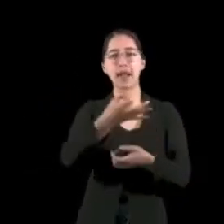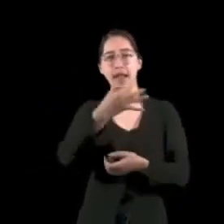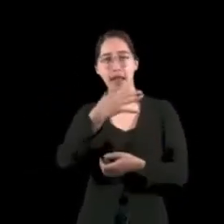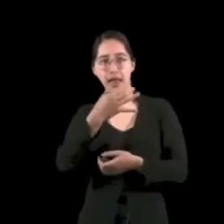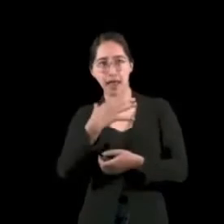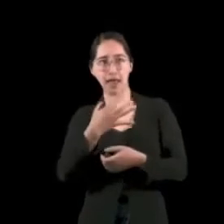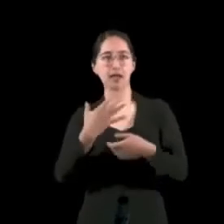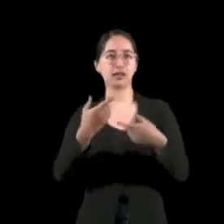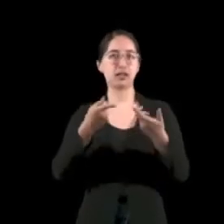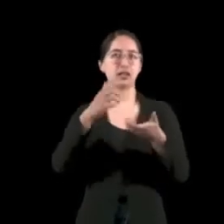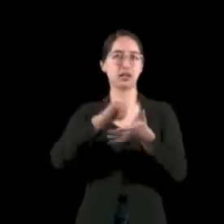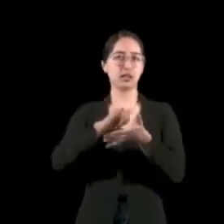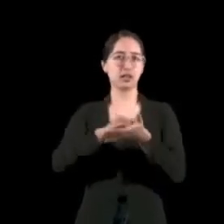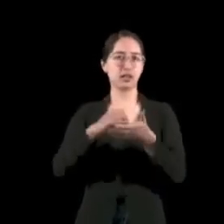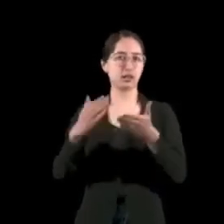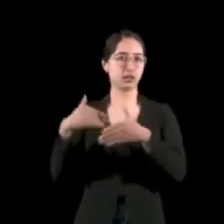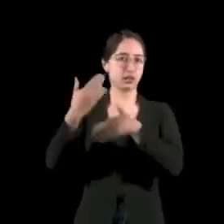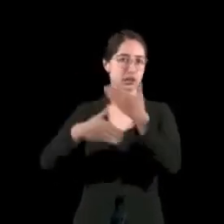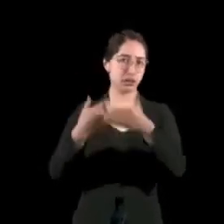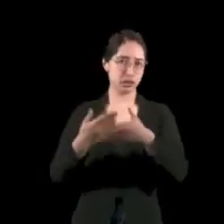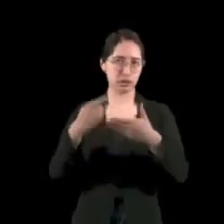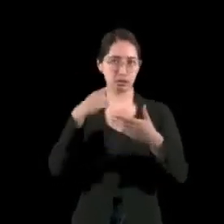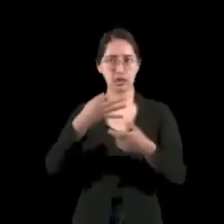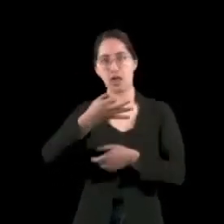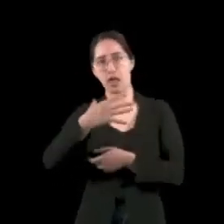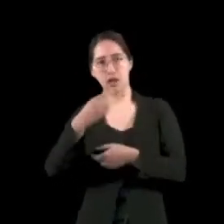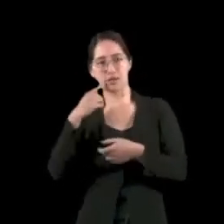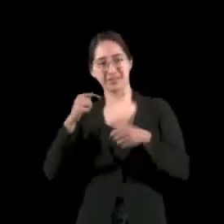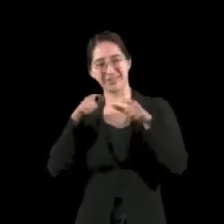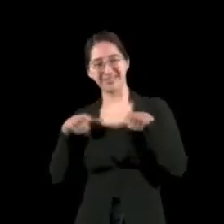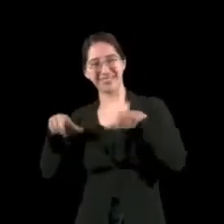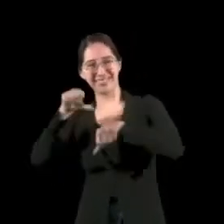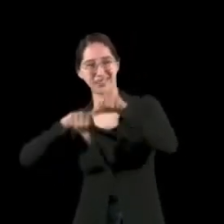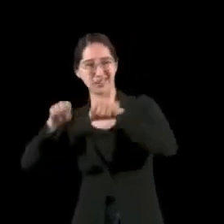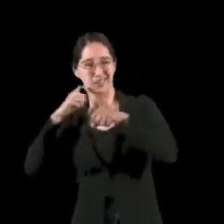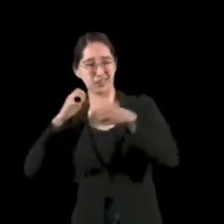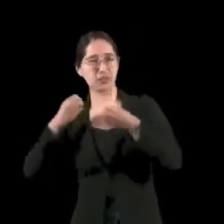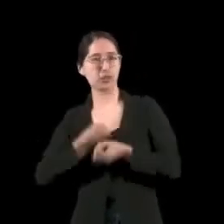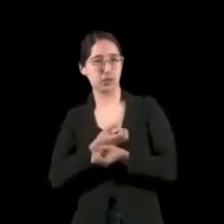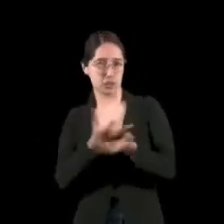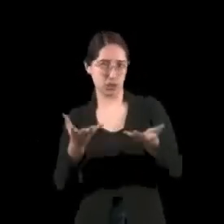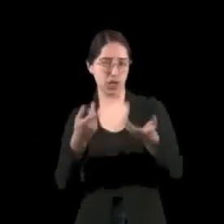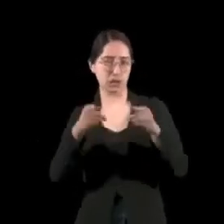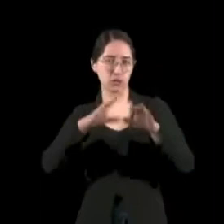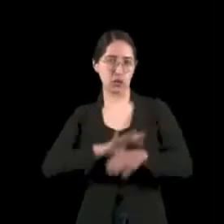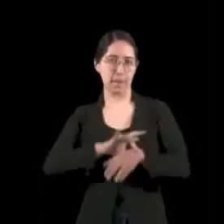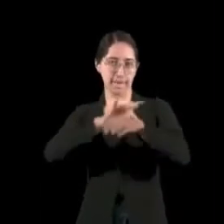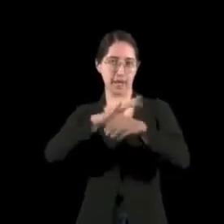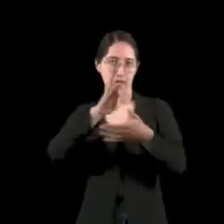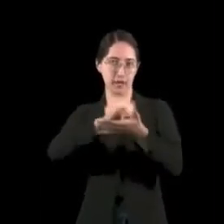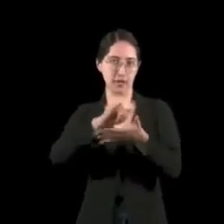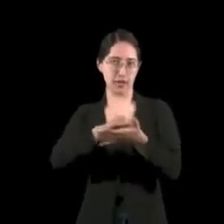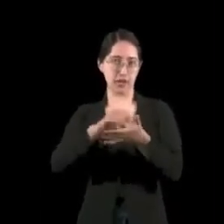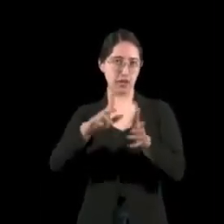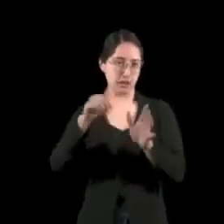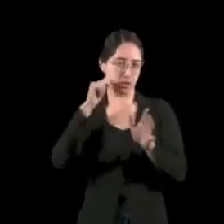por los consultores de los médicos recogiendo las medicinas que los laboratorios les dan a los médicos. Era fundamentalmente la medicina. Yo recuerdo